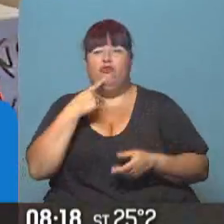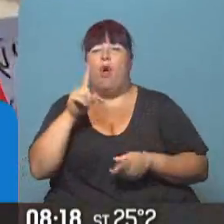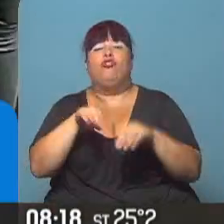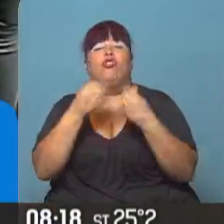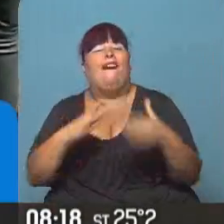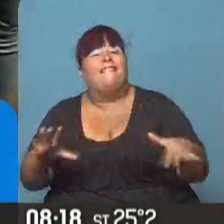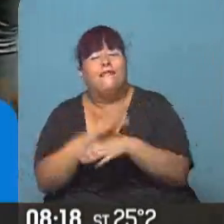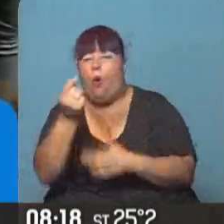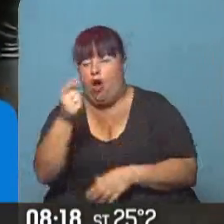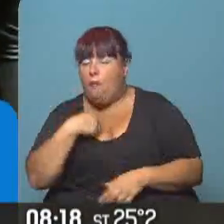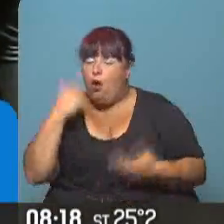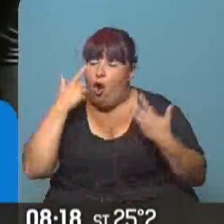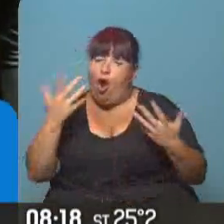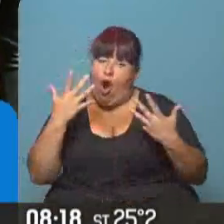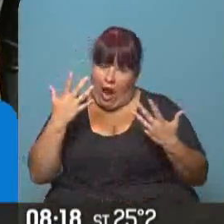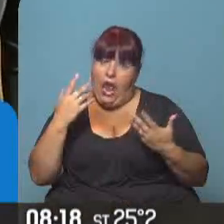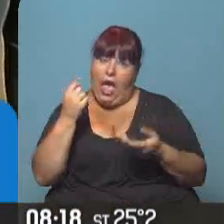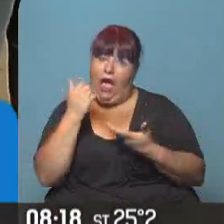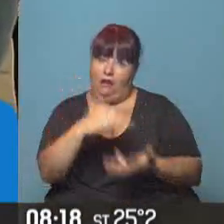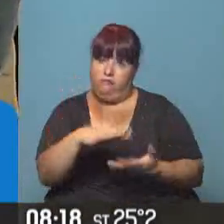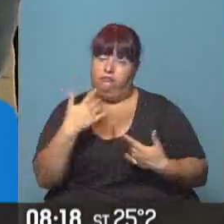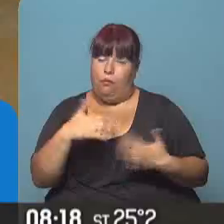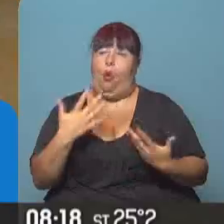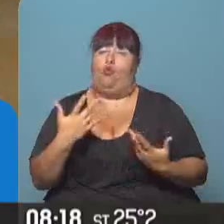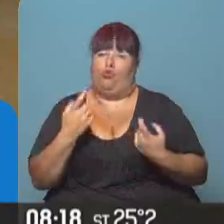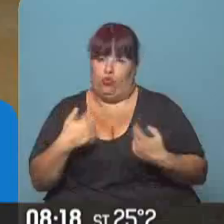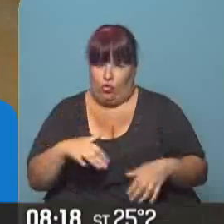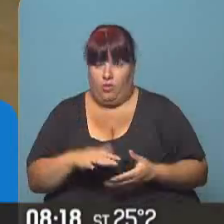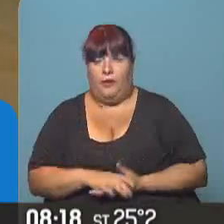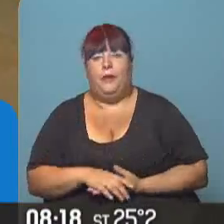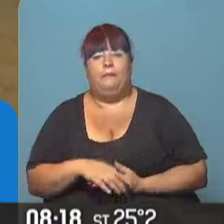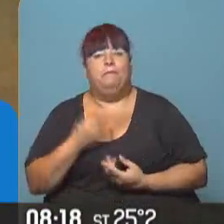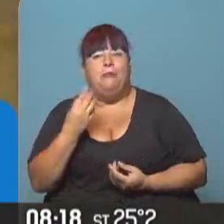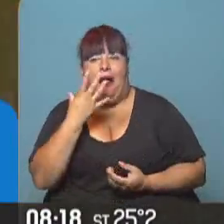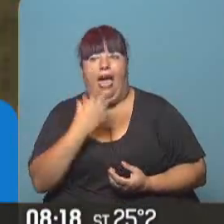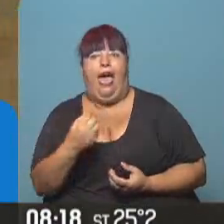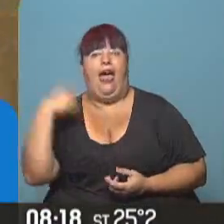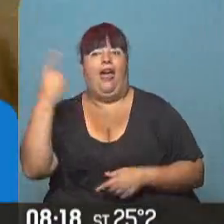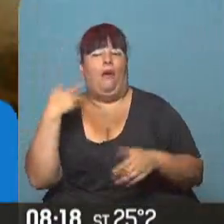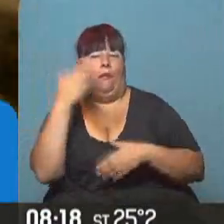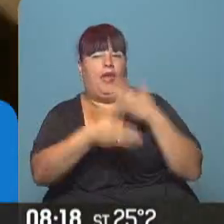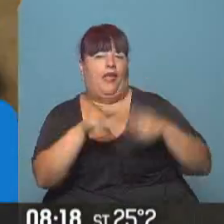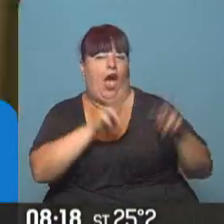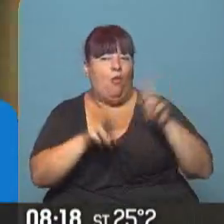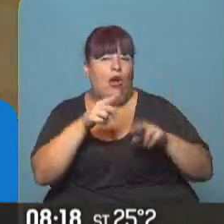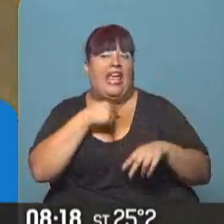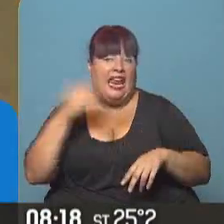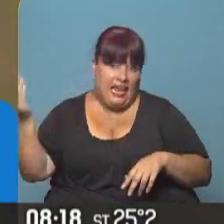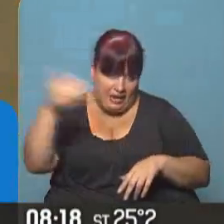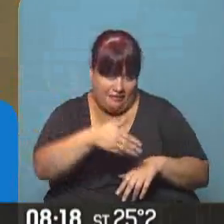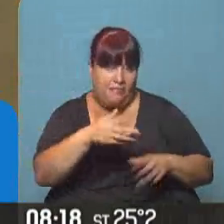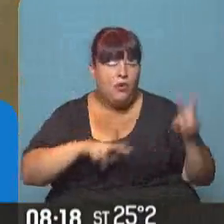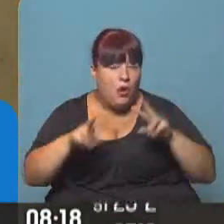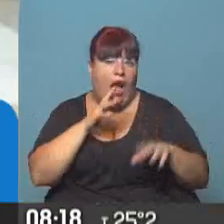número exacto, pero espero que sea lo suficientemente atractiva para que los que quieran venir